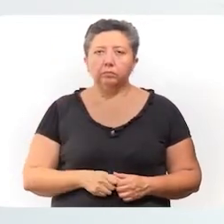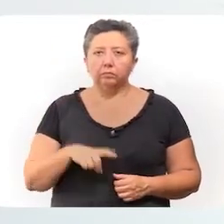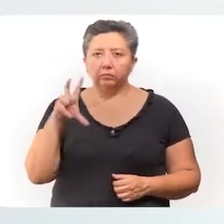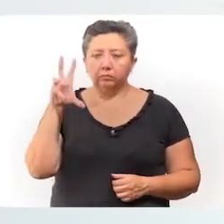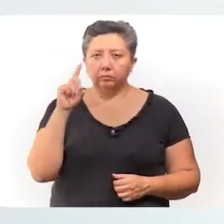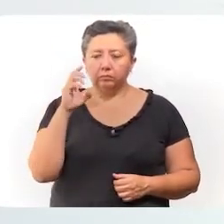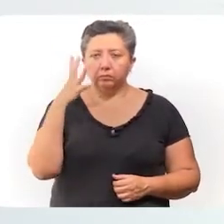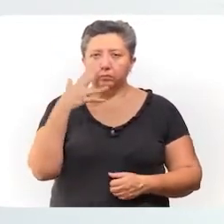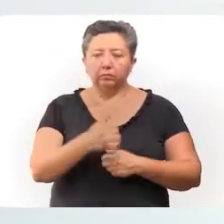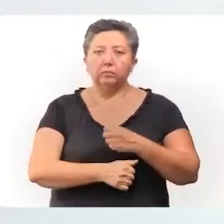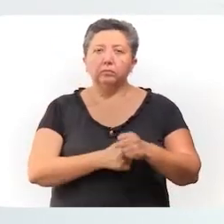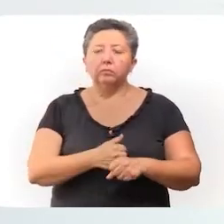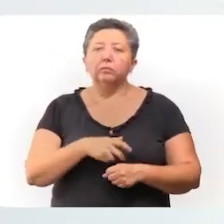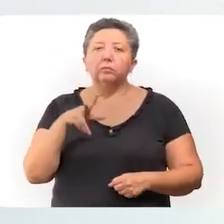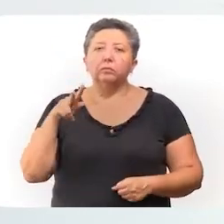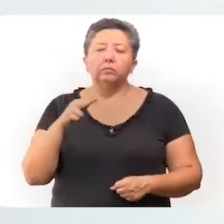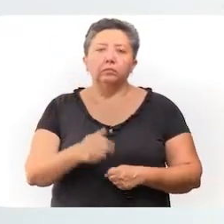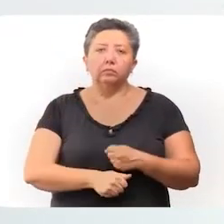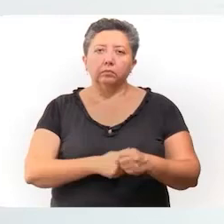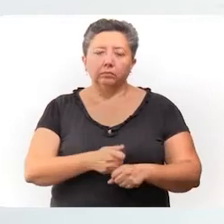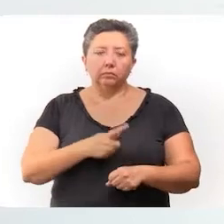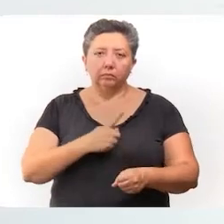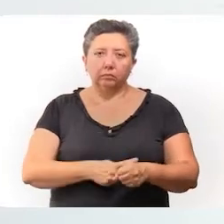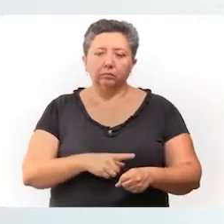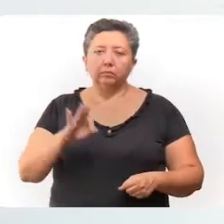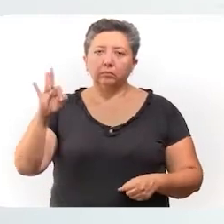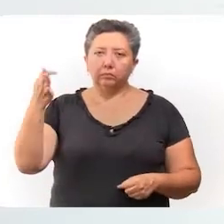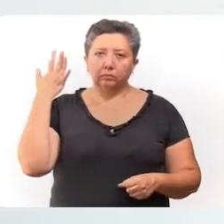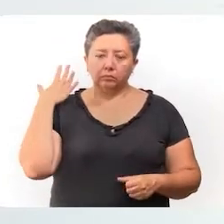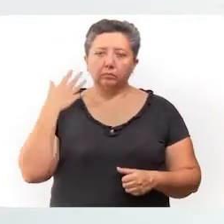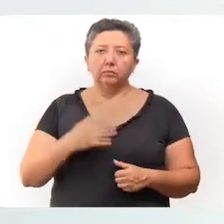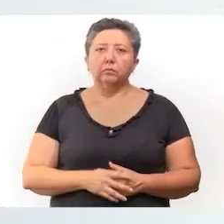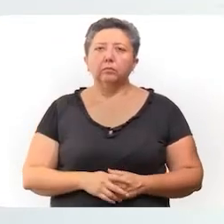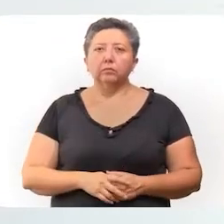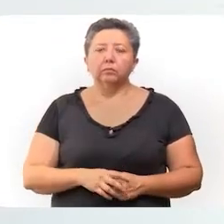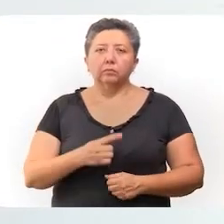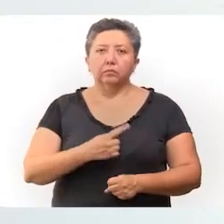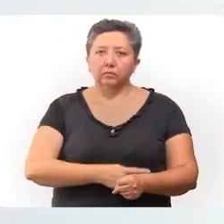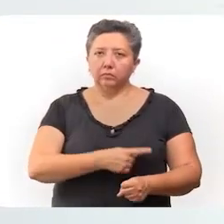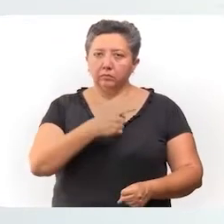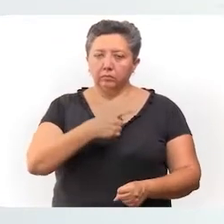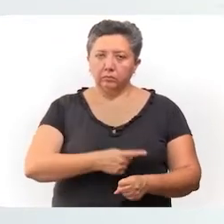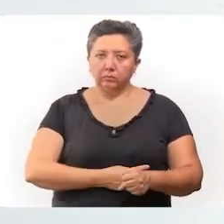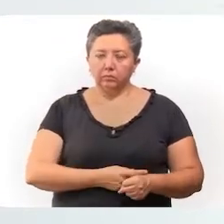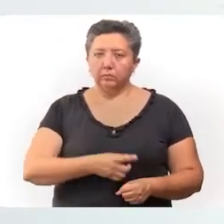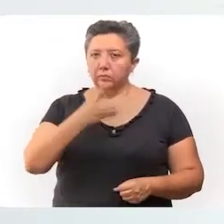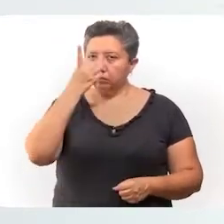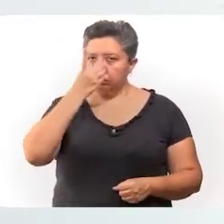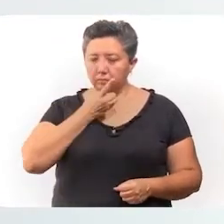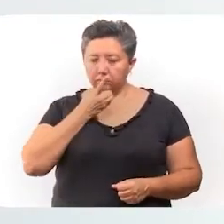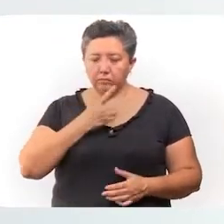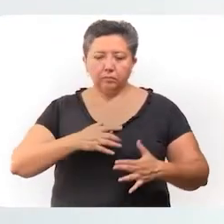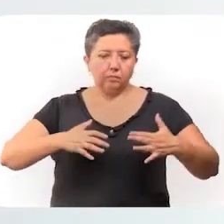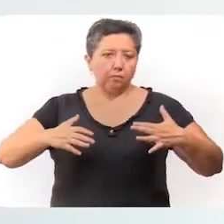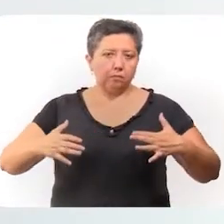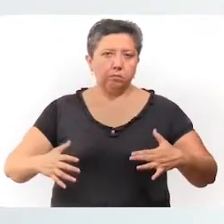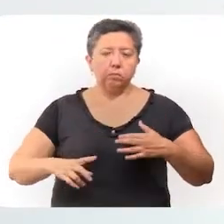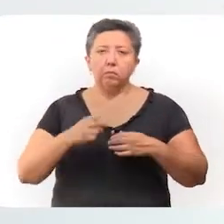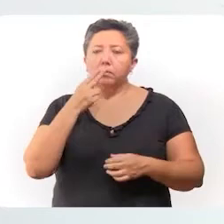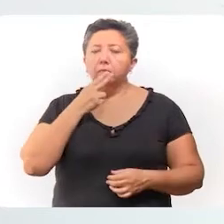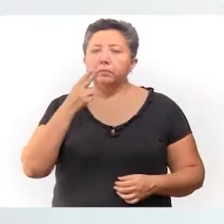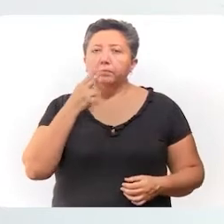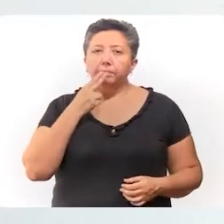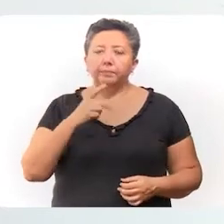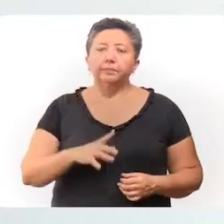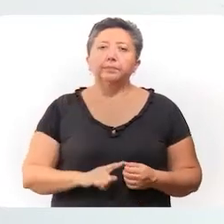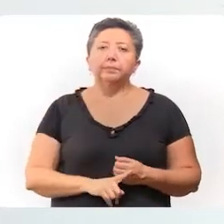de 35 años a 80 años. Sus principales enfermedades fueron hipertensión arterial, diabetes, obesidad,